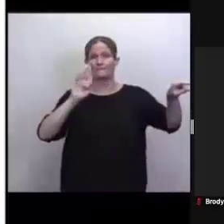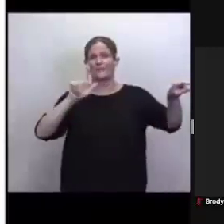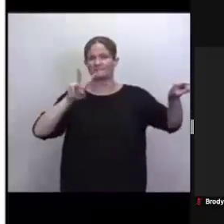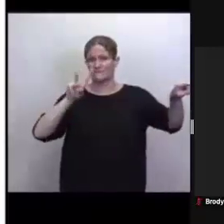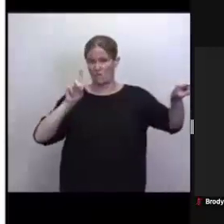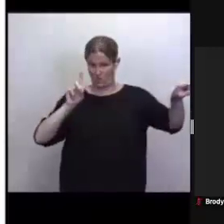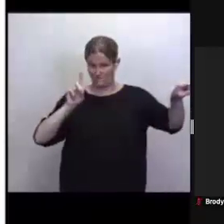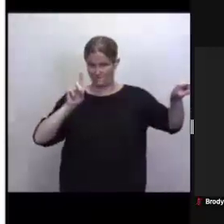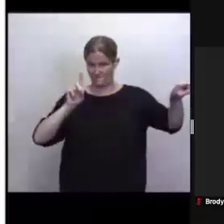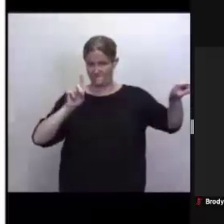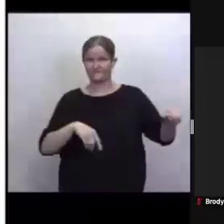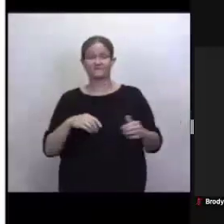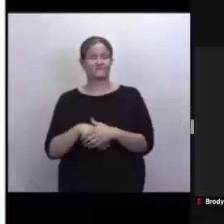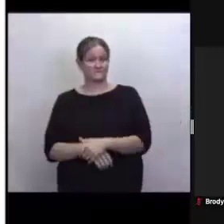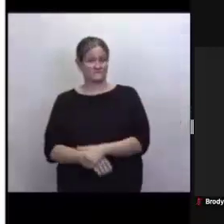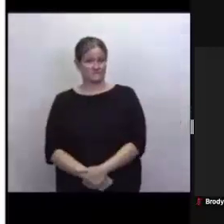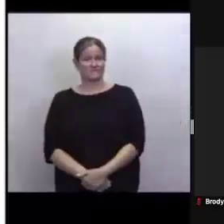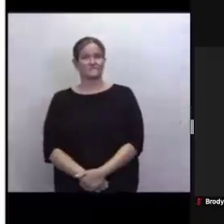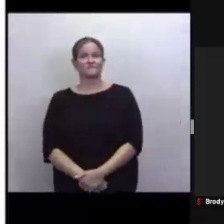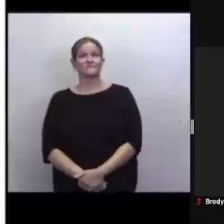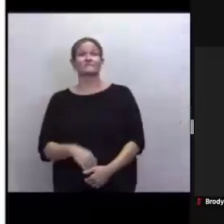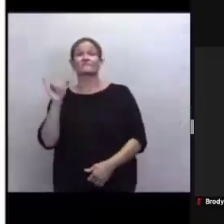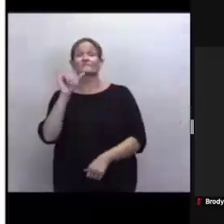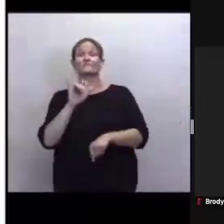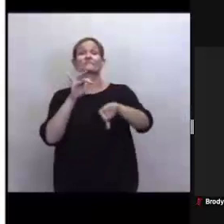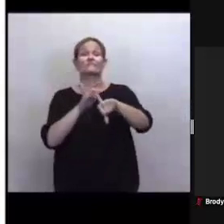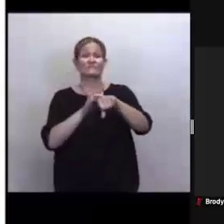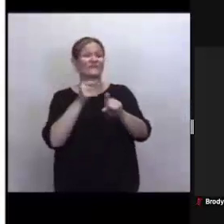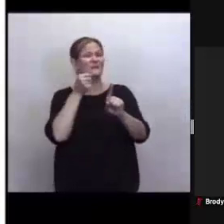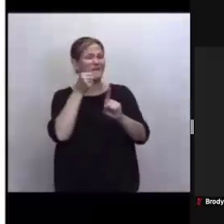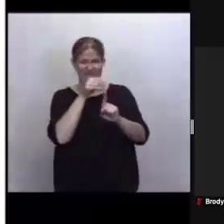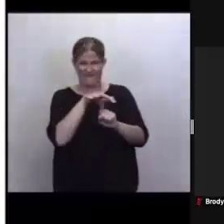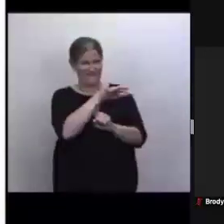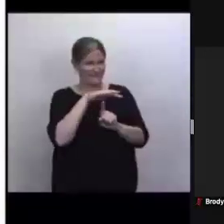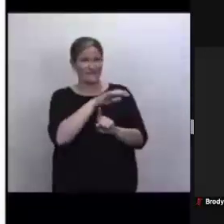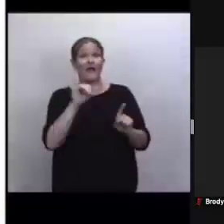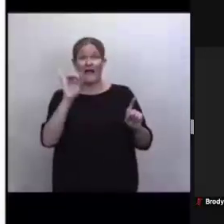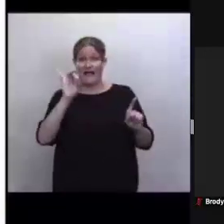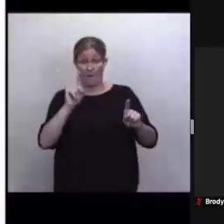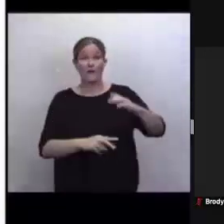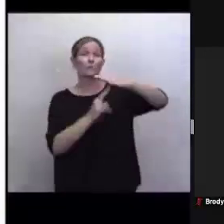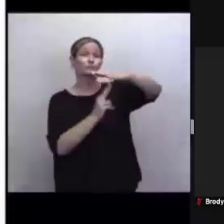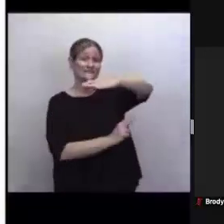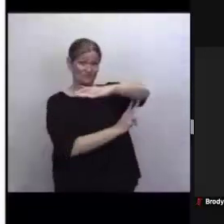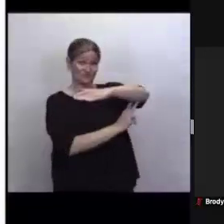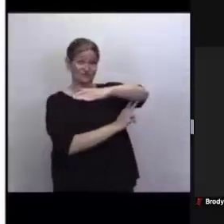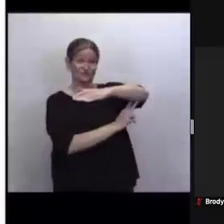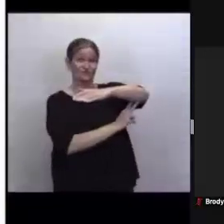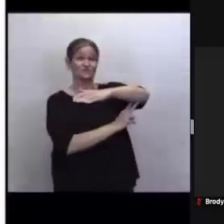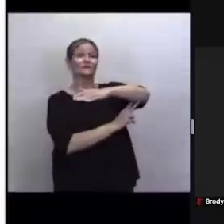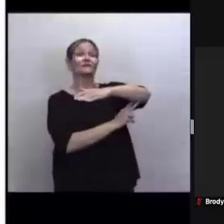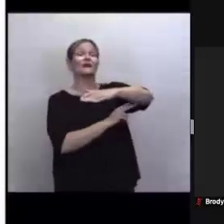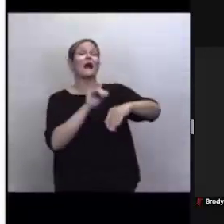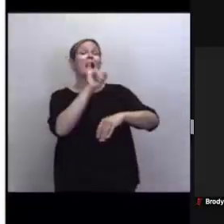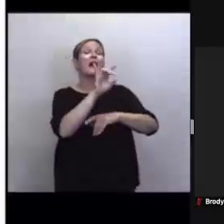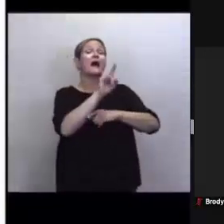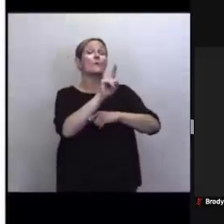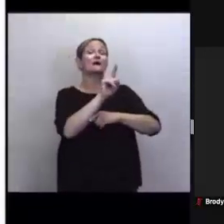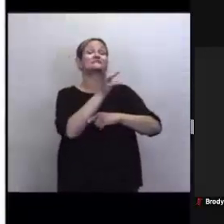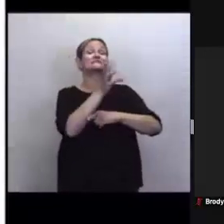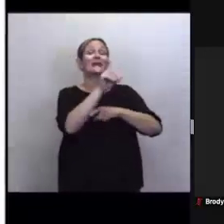Hiawatha Boulevard, incluyendo el viaducto I-81 y la intersección de la I-81